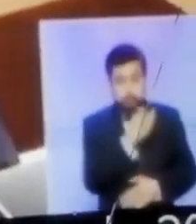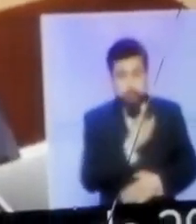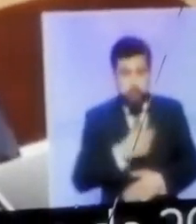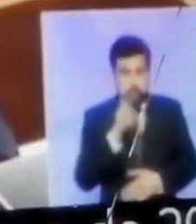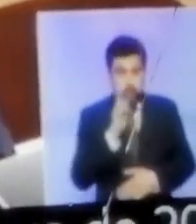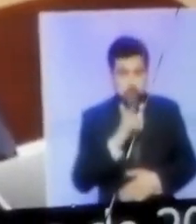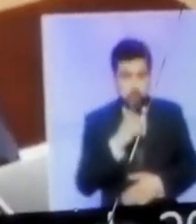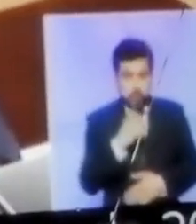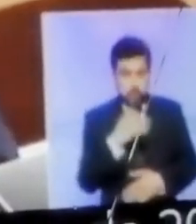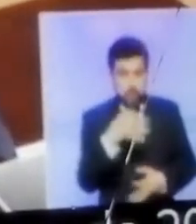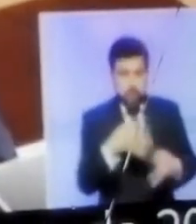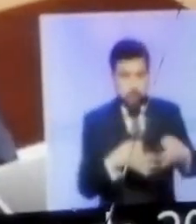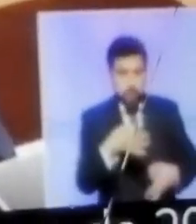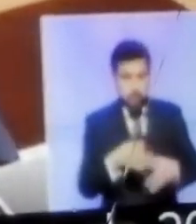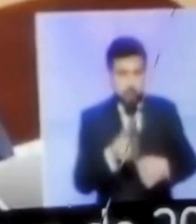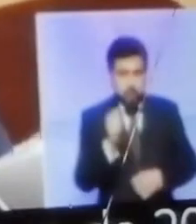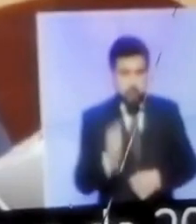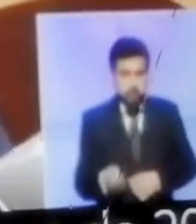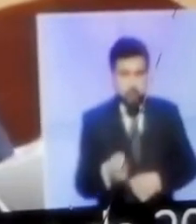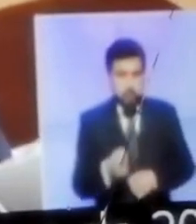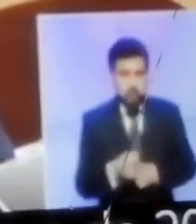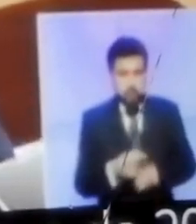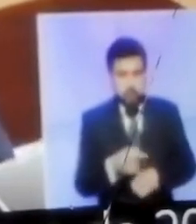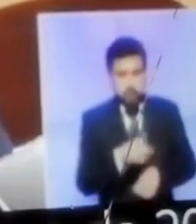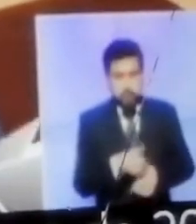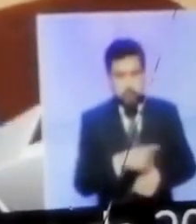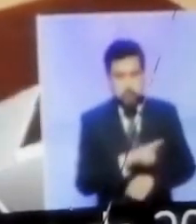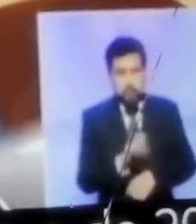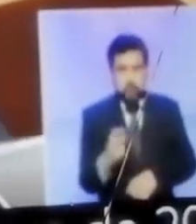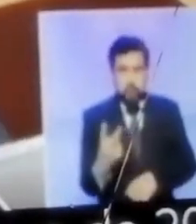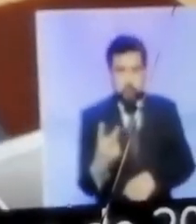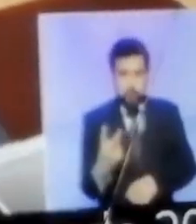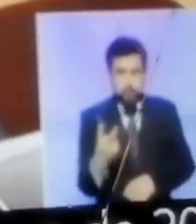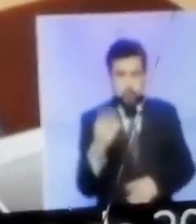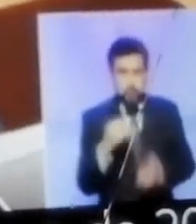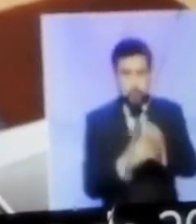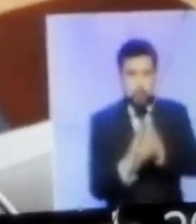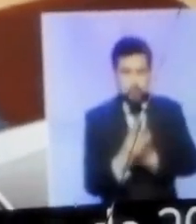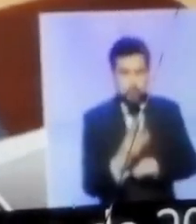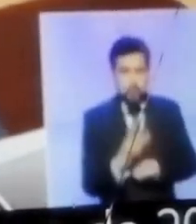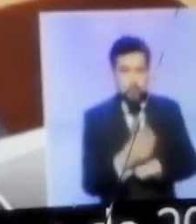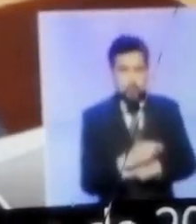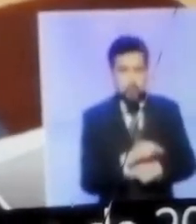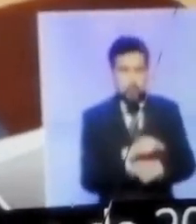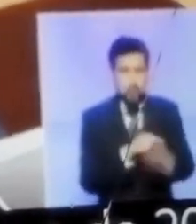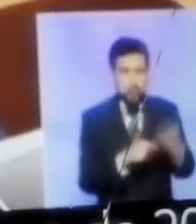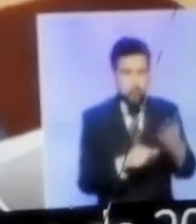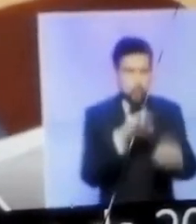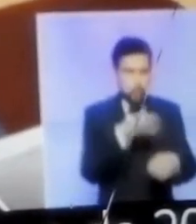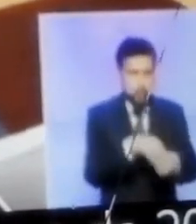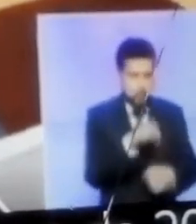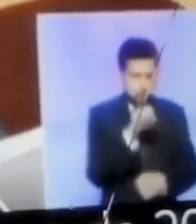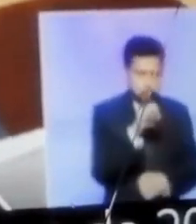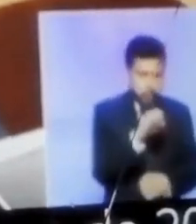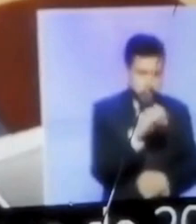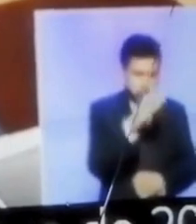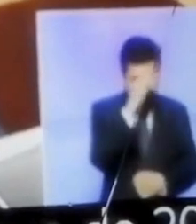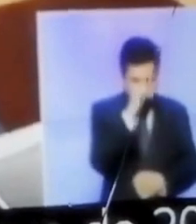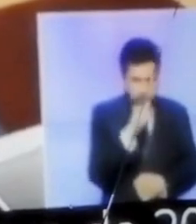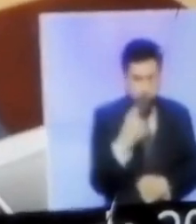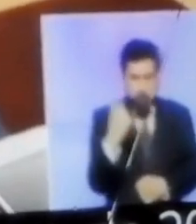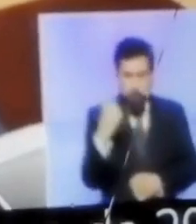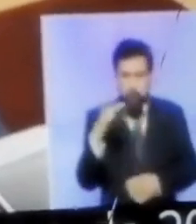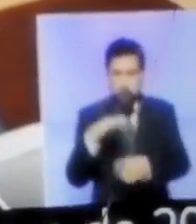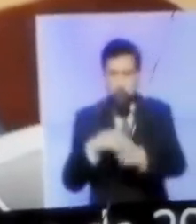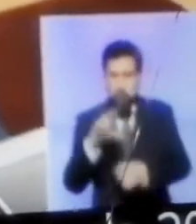incidente incumplimiento de Sentencia relacionado con el recurso de apelación 102 esta anualidad ha sido aprobado por una mayoría de cuatro votos con el voto en